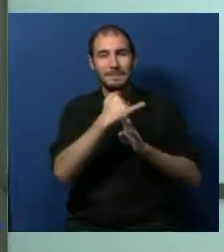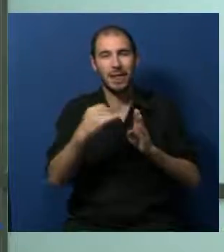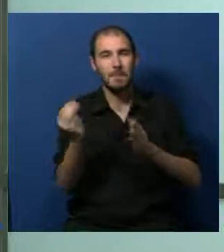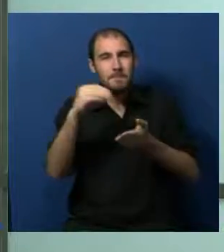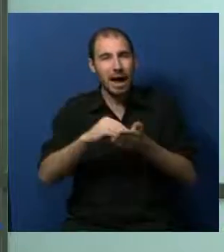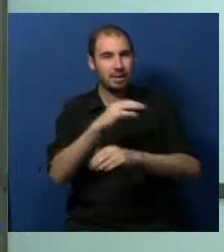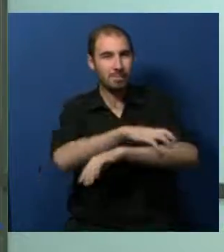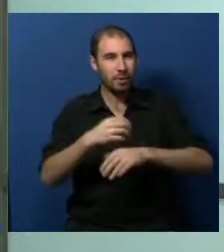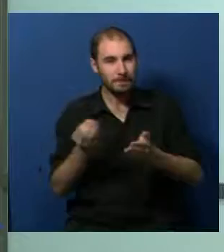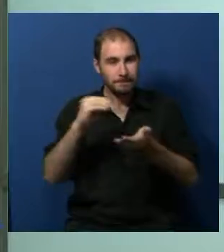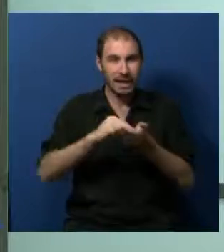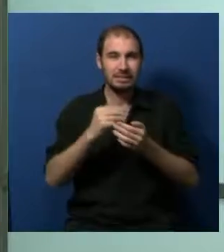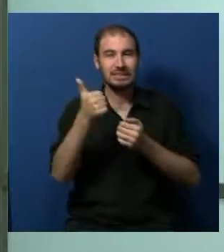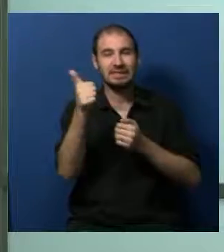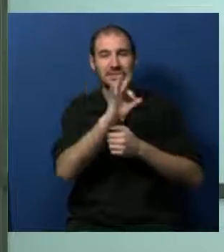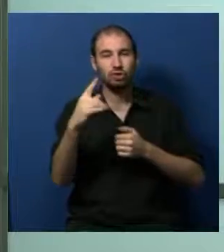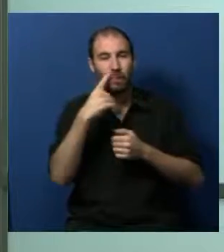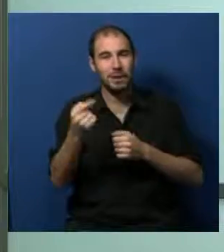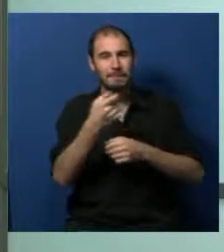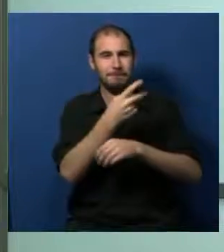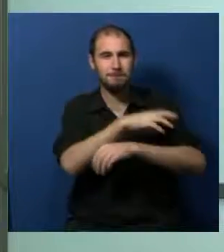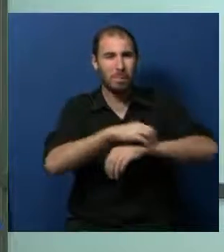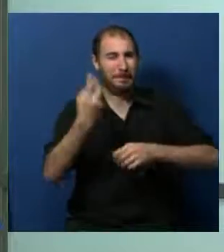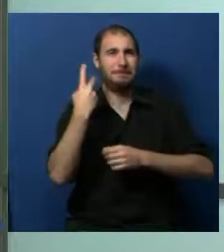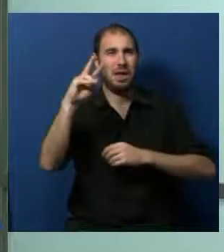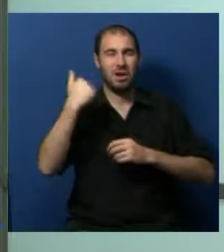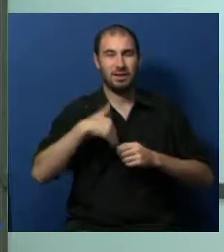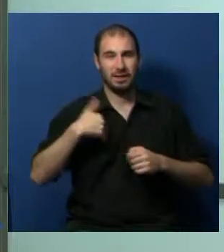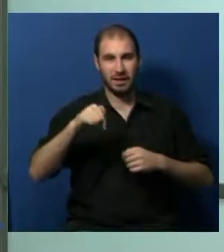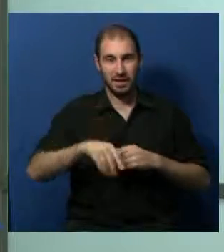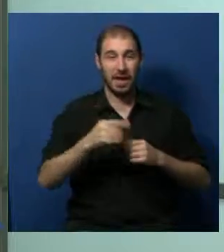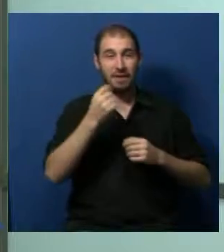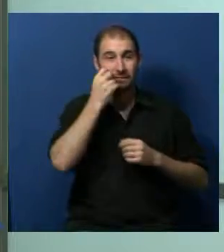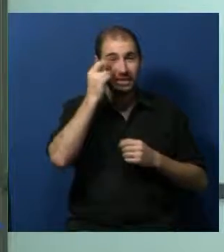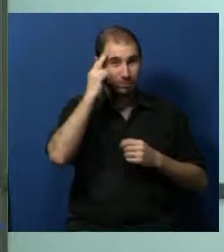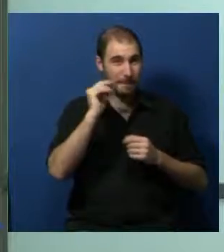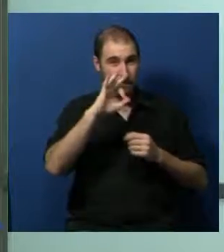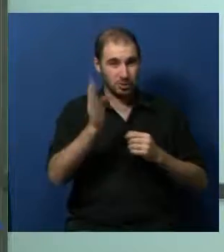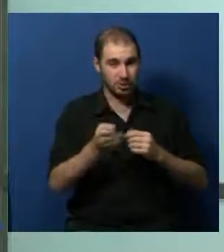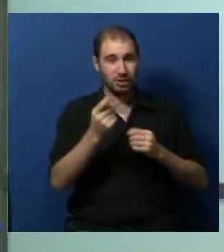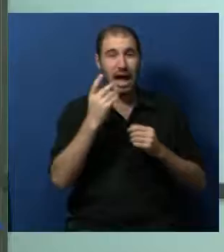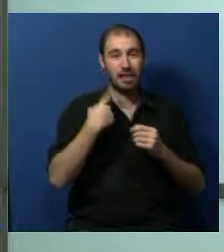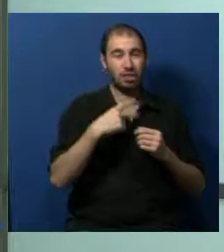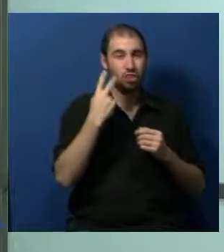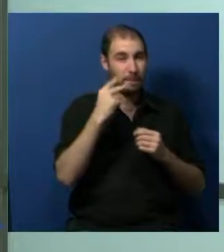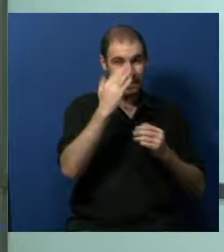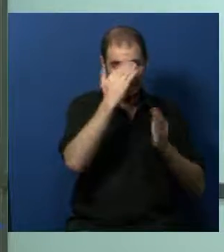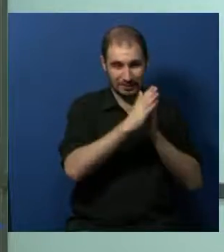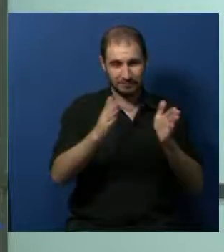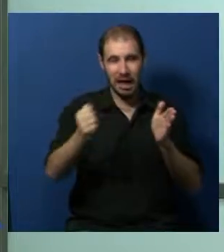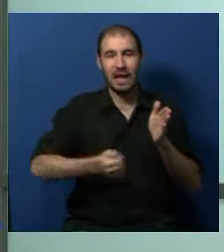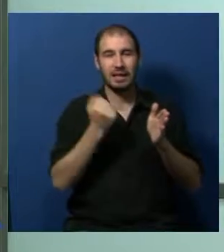en la Argentina y 600.000 indigentes más en la Argentina, del 29% a fines del año 2015